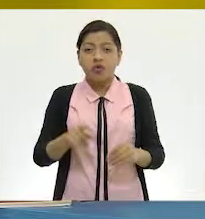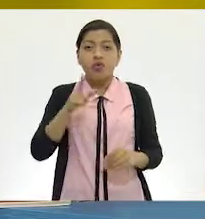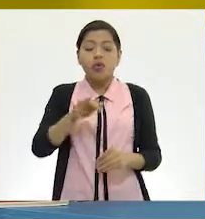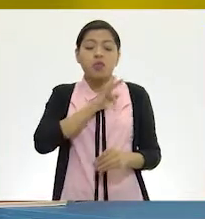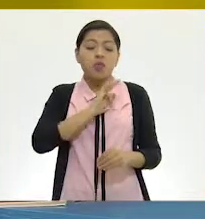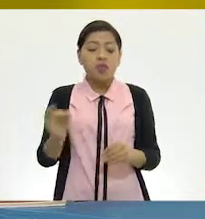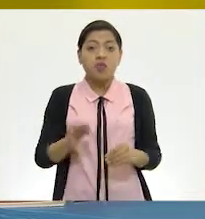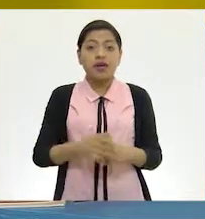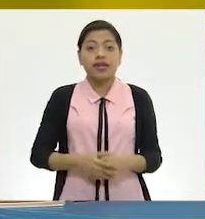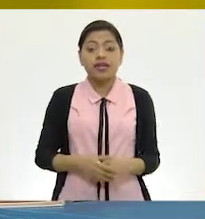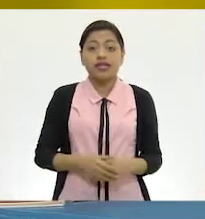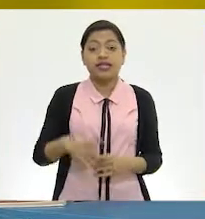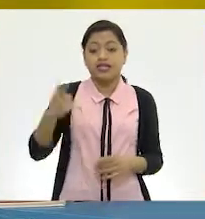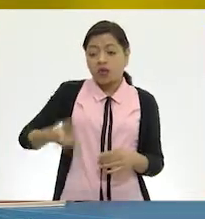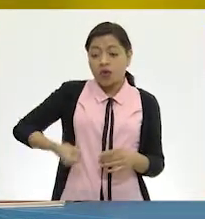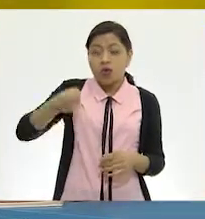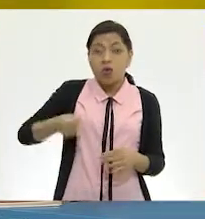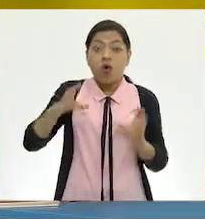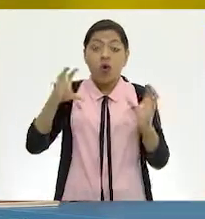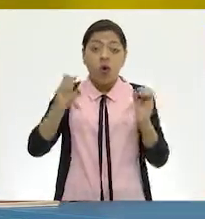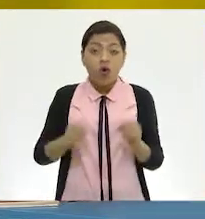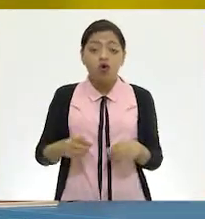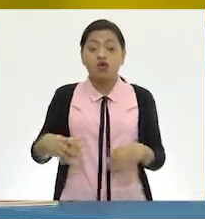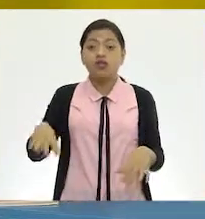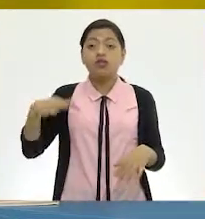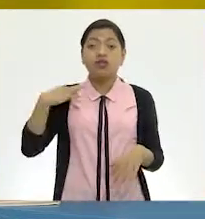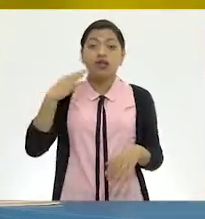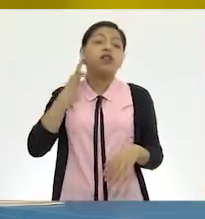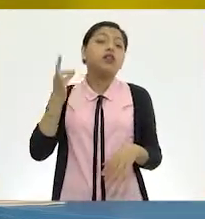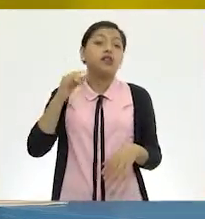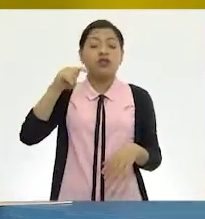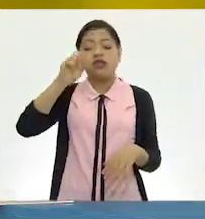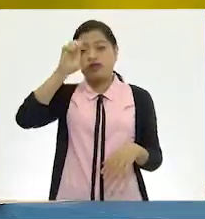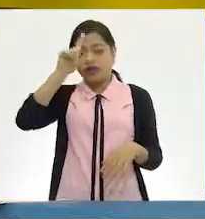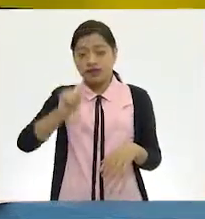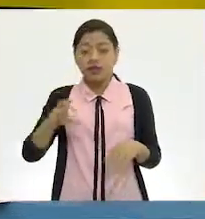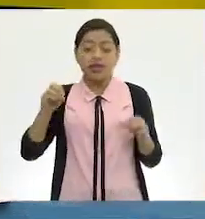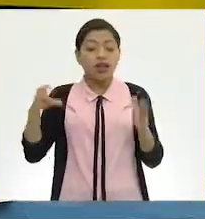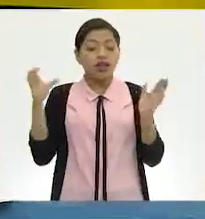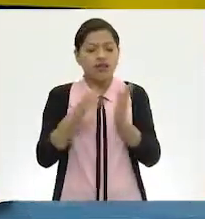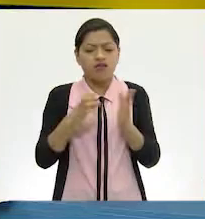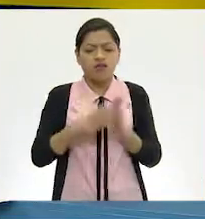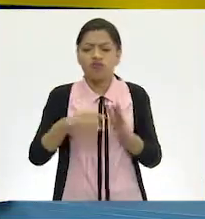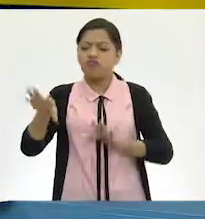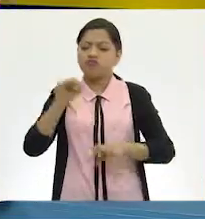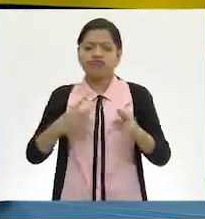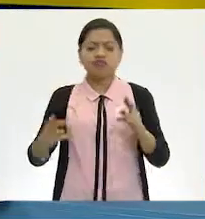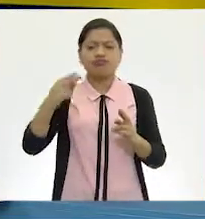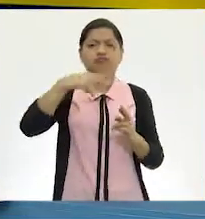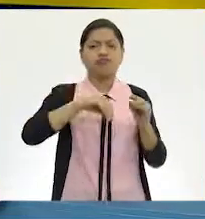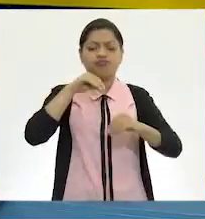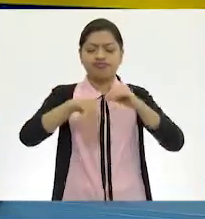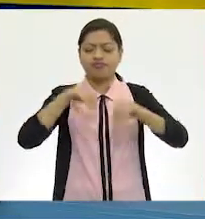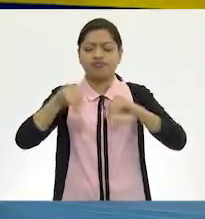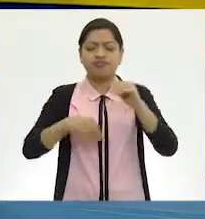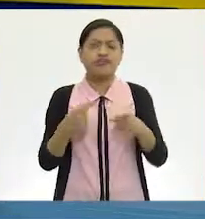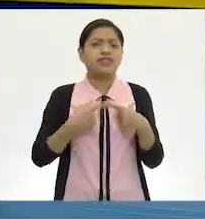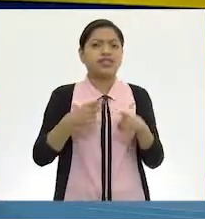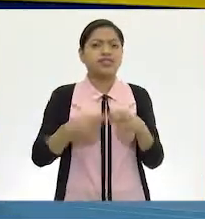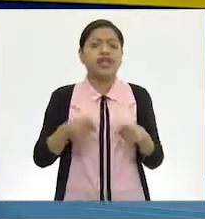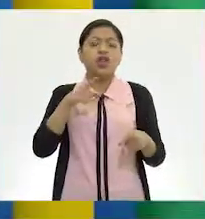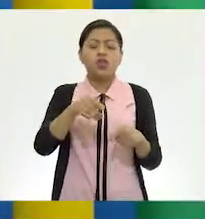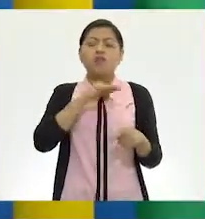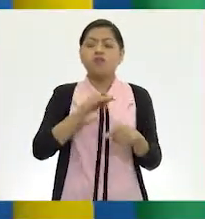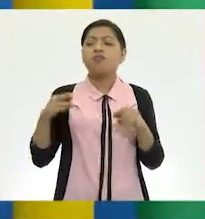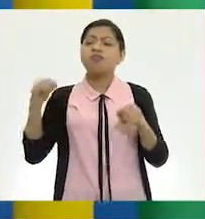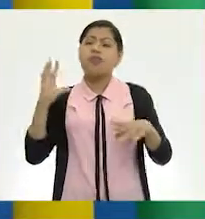con bolsas desde casita, con telas, con cajas, con mucho material que se puede reutilizar, ¿sí?